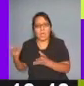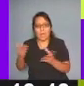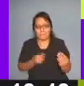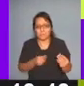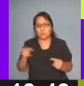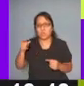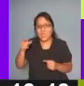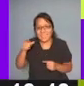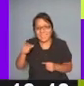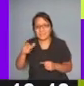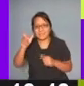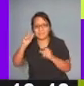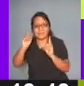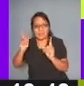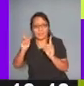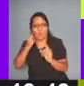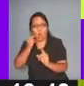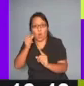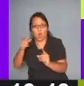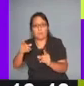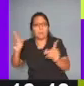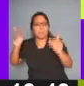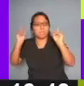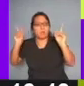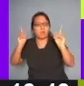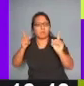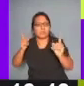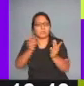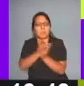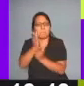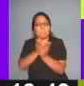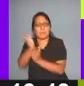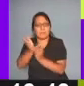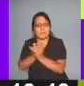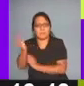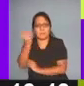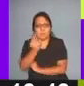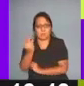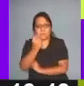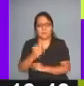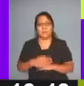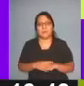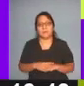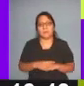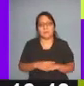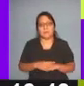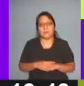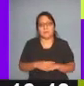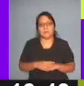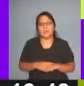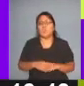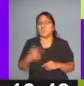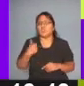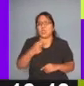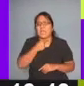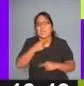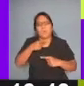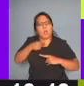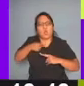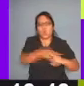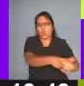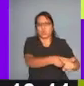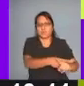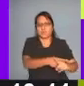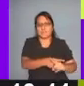las cátedras, y incluso estamos en un tema de reforma legal sobre el cibercrimen. Yo creo, como